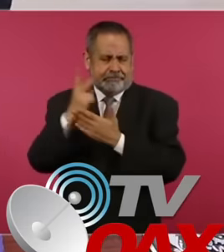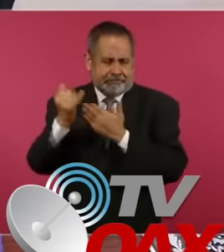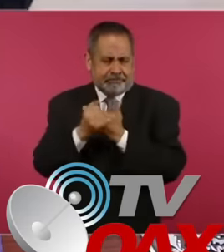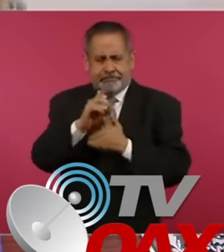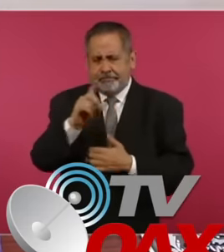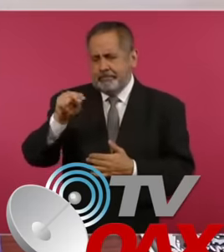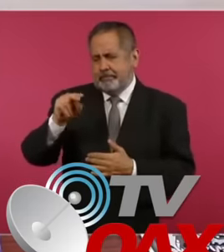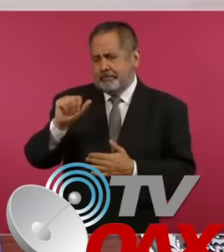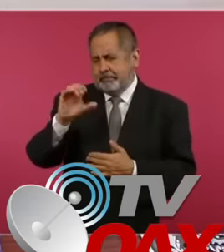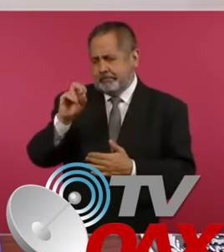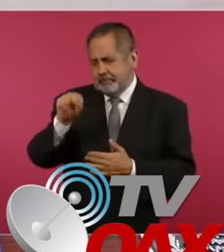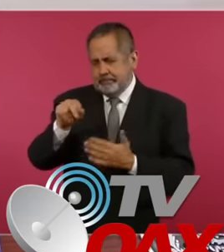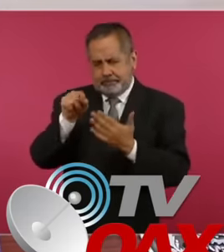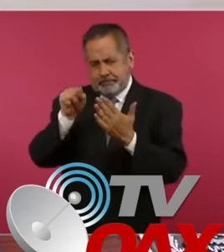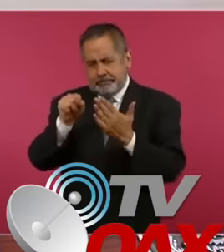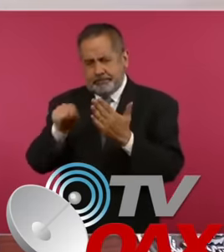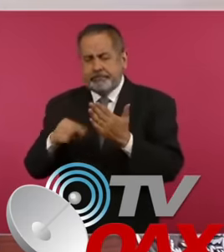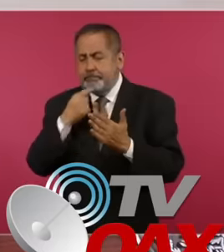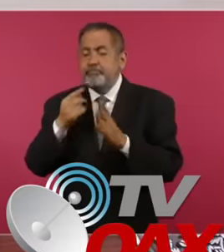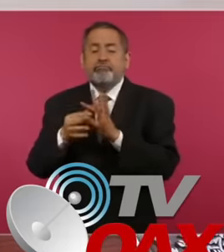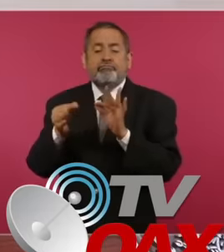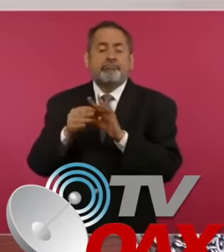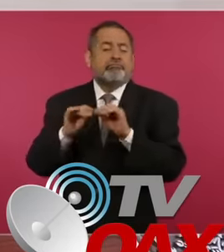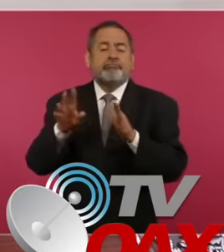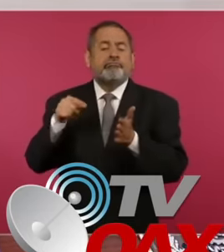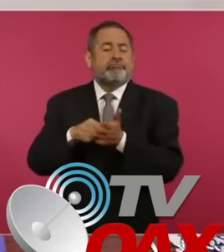ahí viene, y en